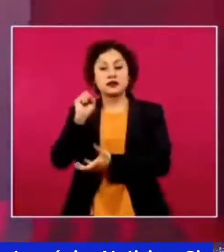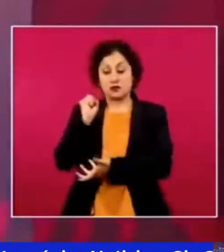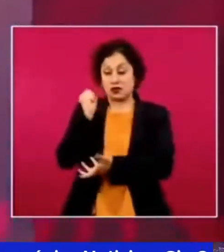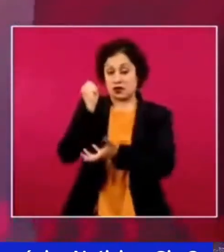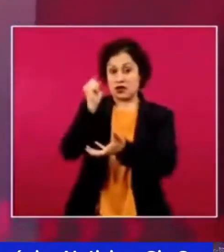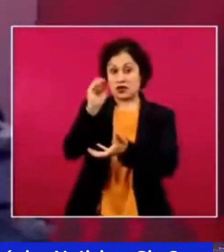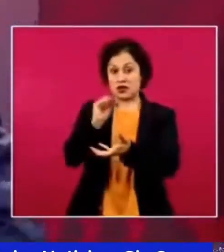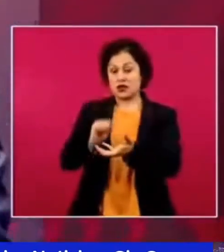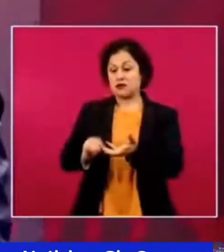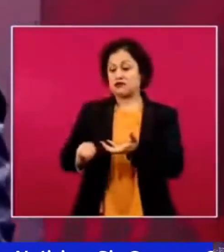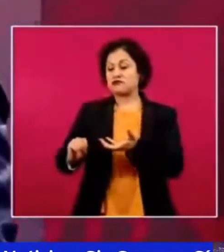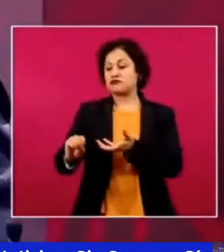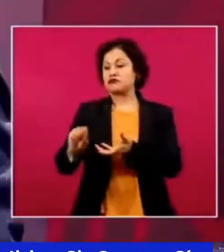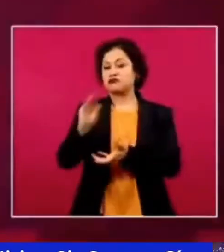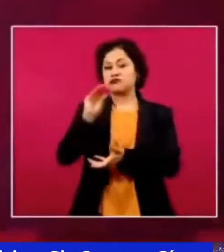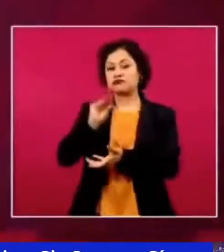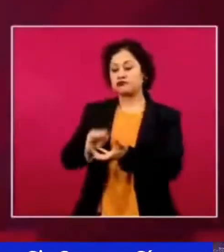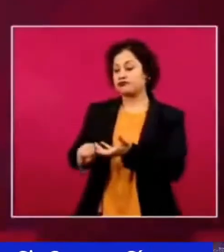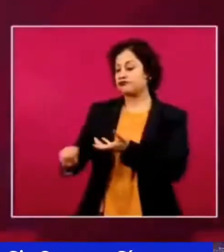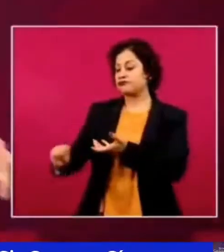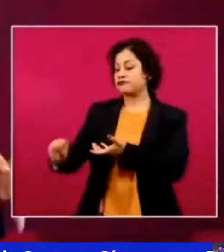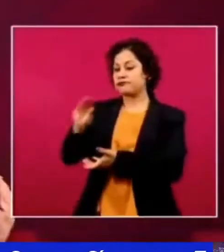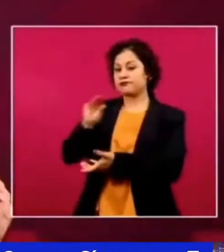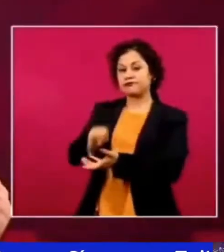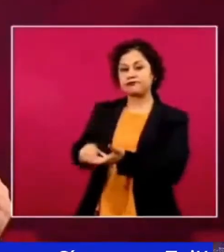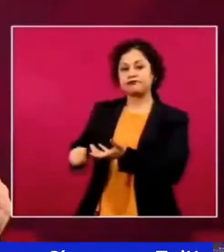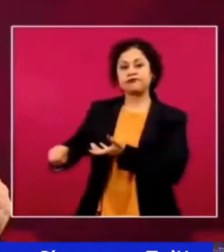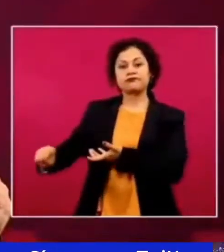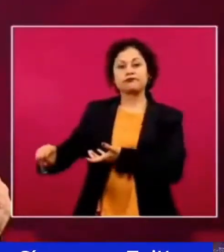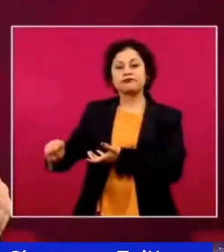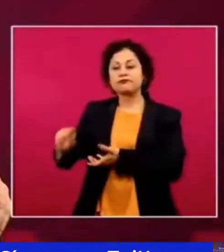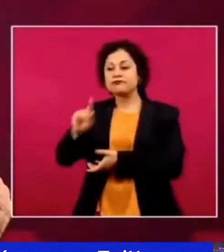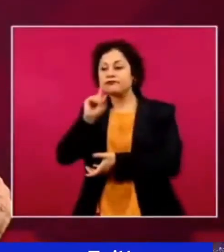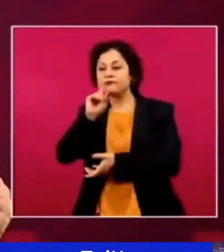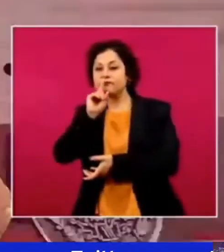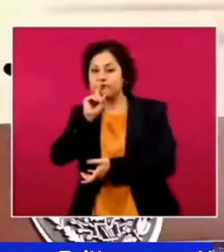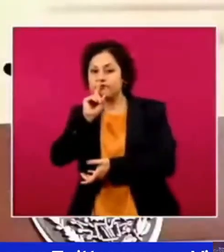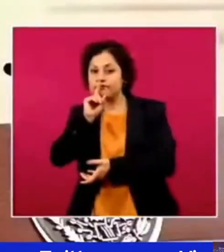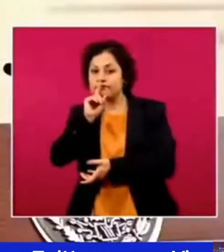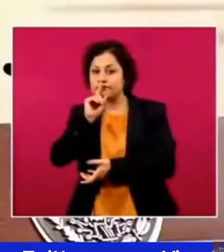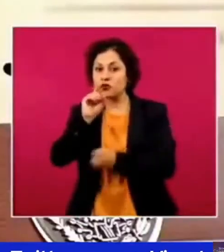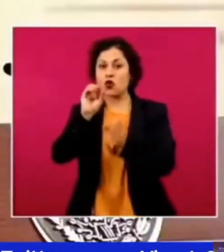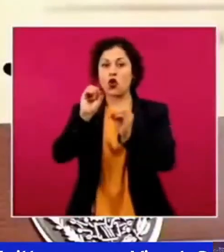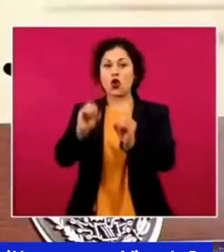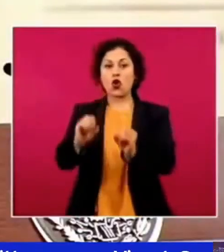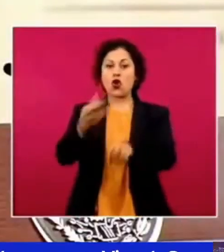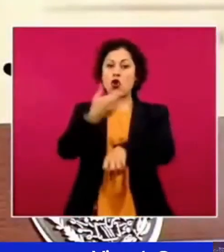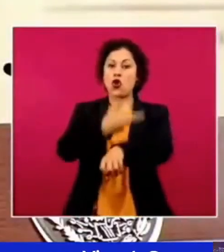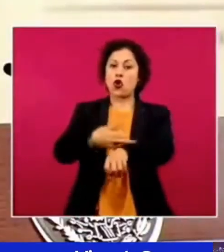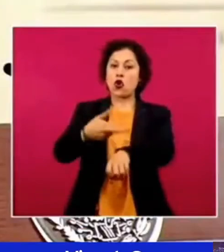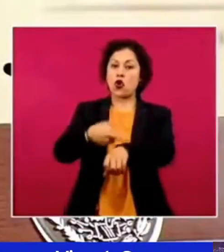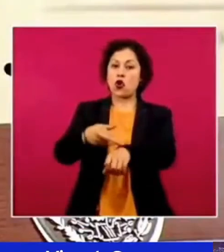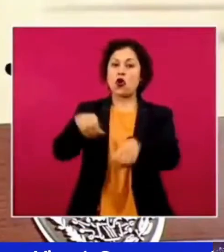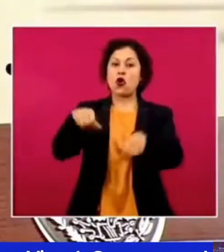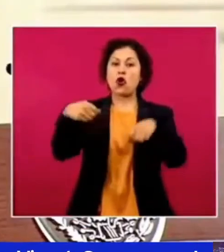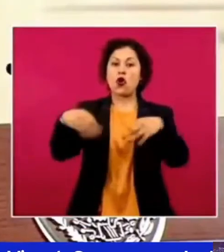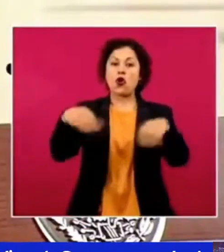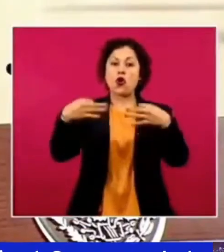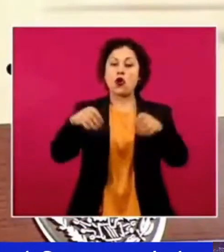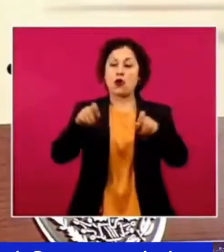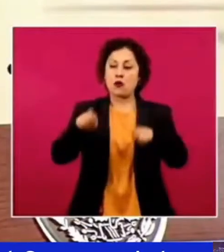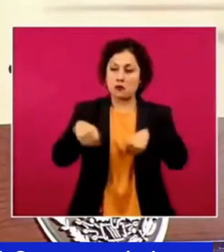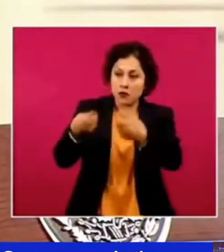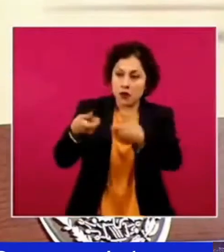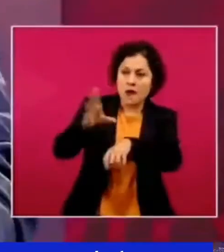era ejecutar obras, les entregaban oficios de autorización para ejecutar obras. Casi todo